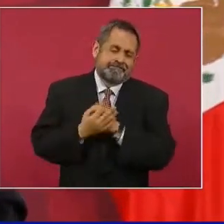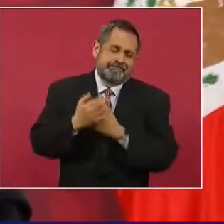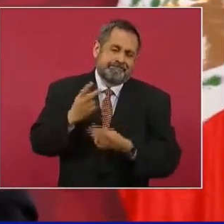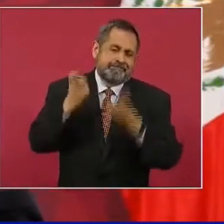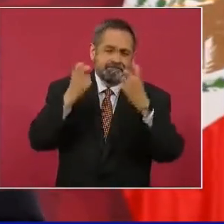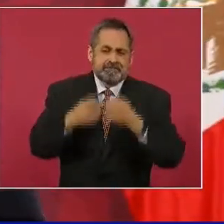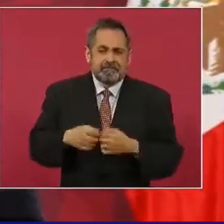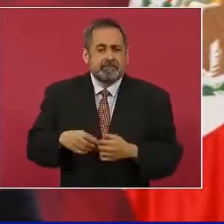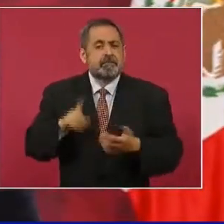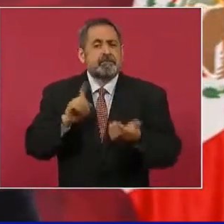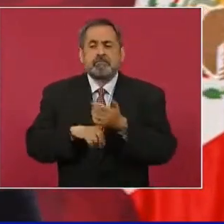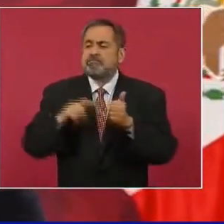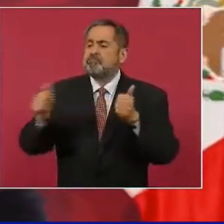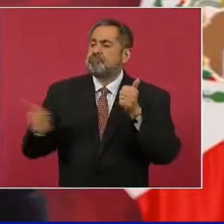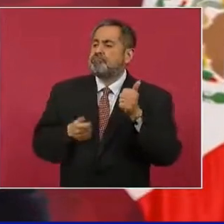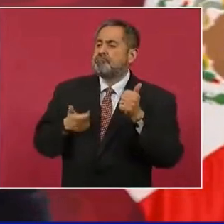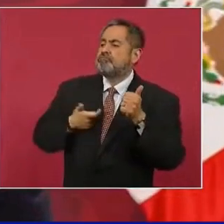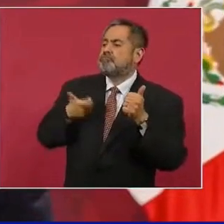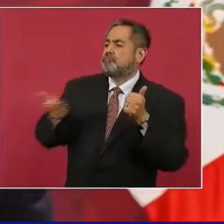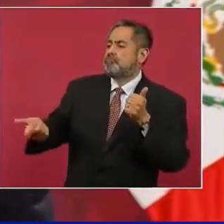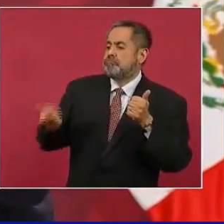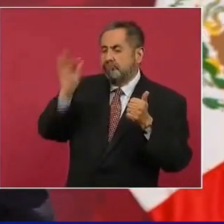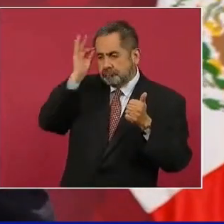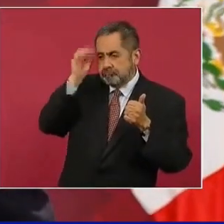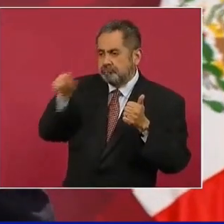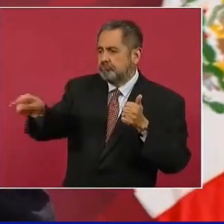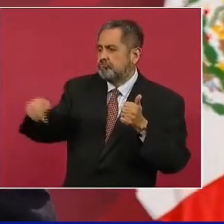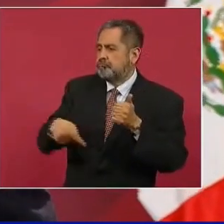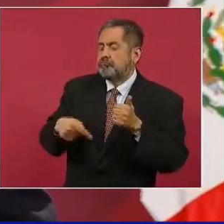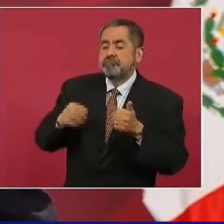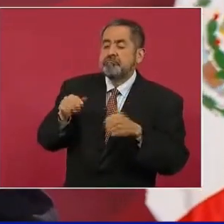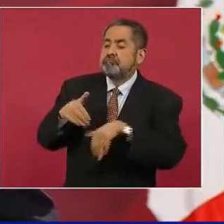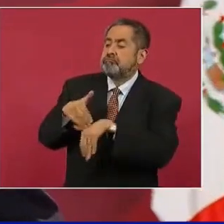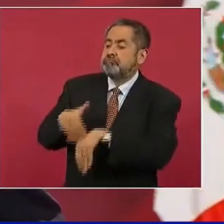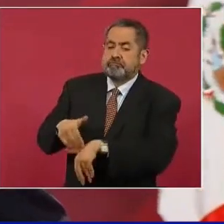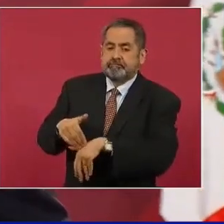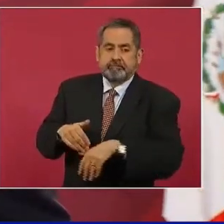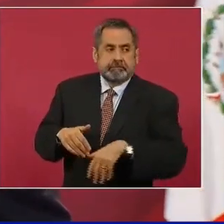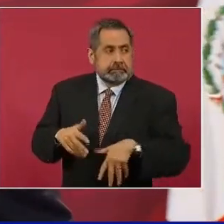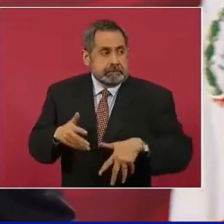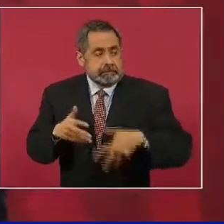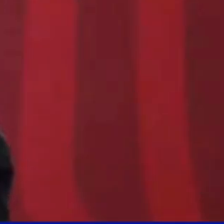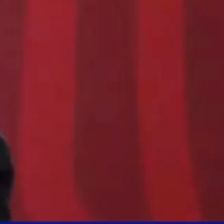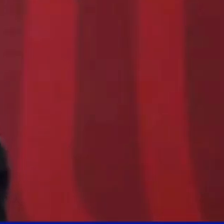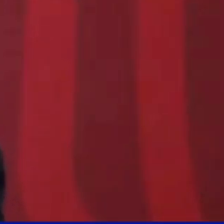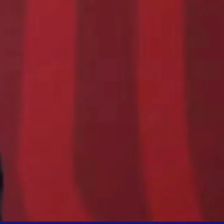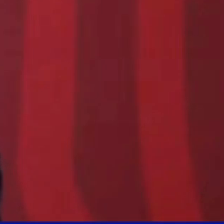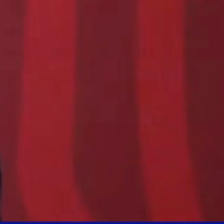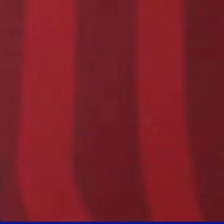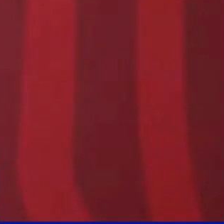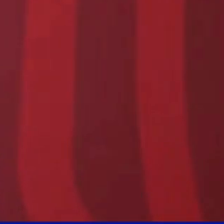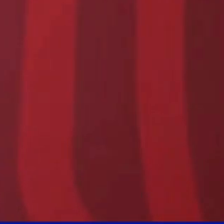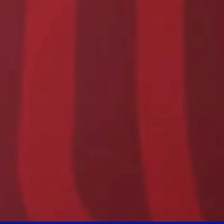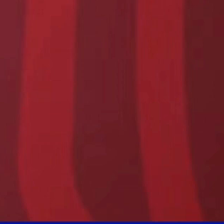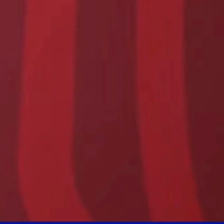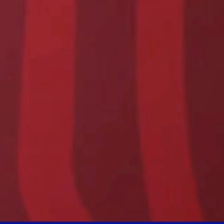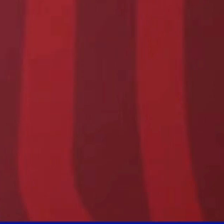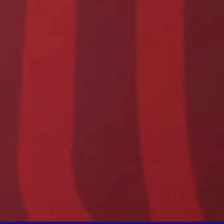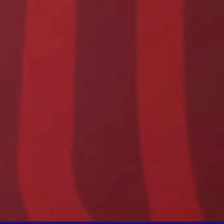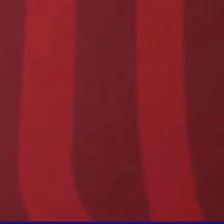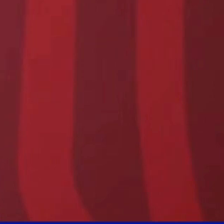Incluso tenían a sus servicios a los poderes. No modificaron la Constitución como